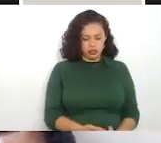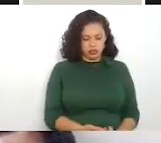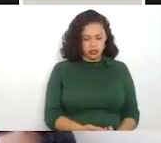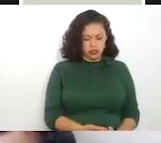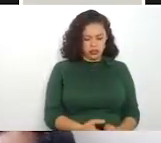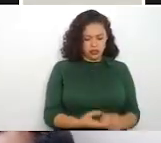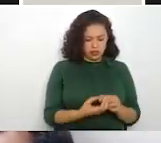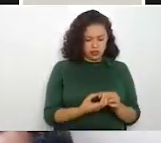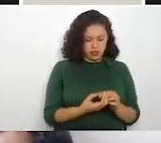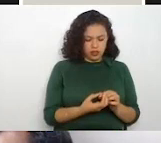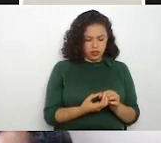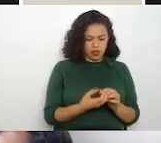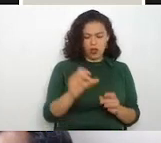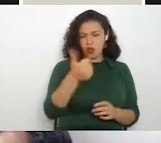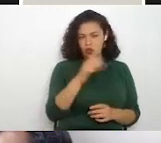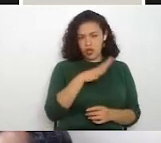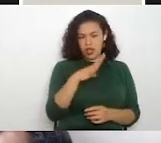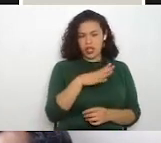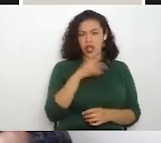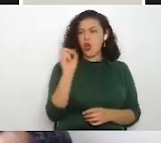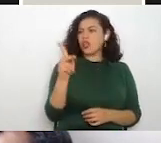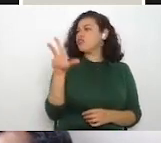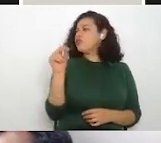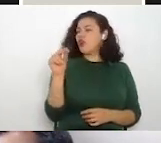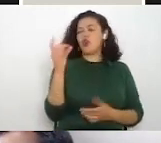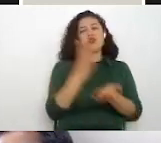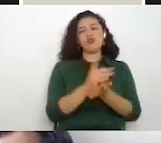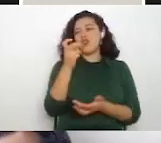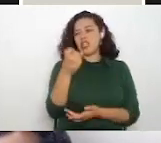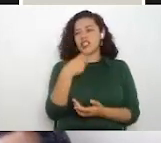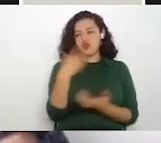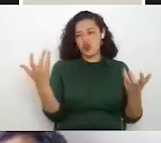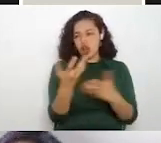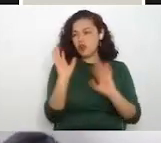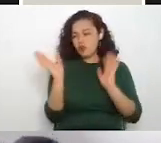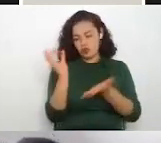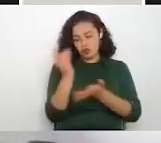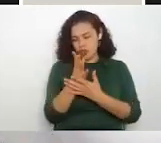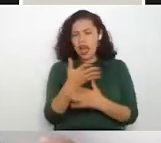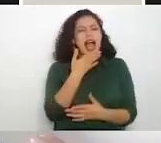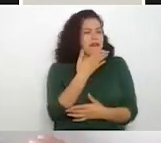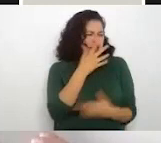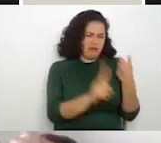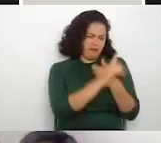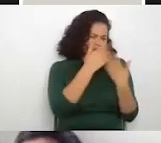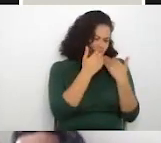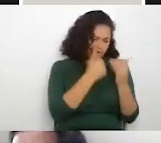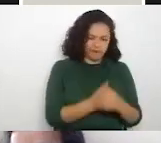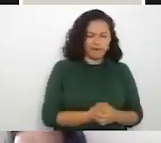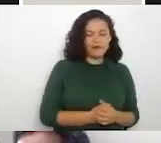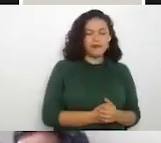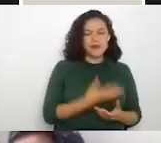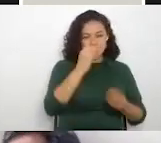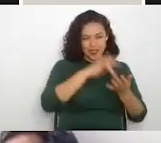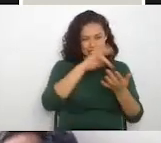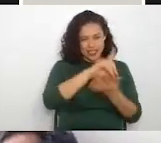¿habrá otro, Leti? Ok. No, nada más trabajé ese. Ok, Sí, está bien, no hay problema, está bien. Muchas gracias,